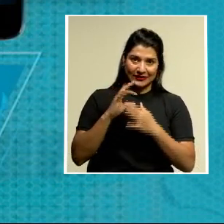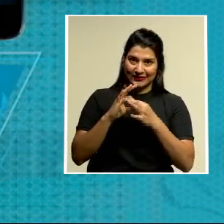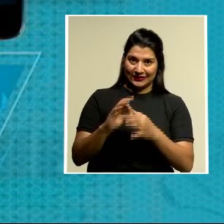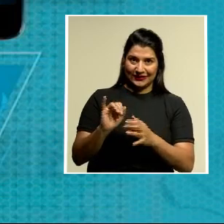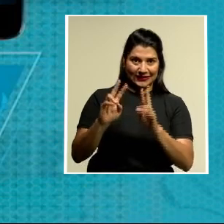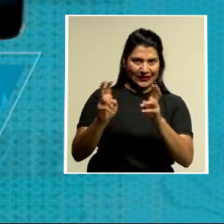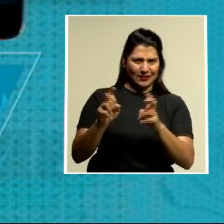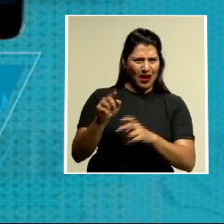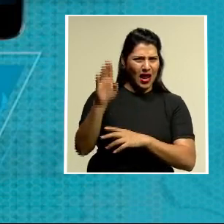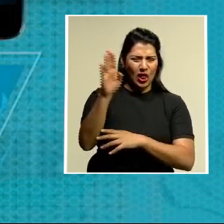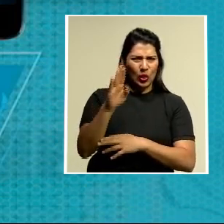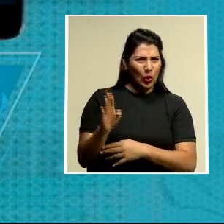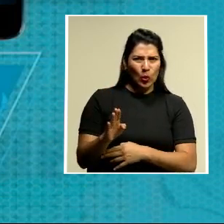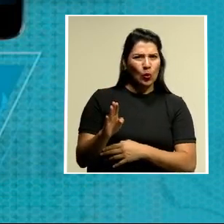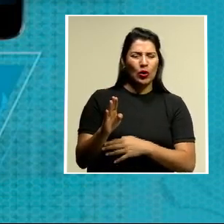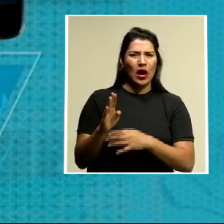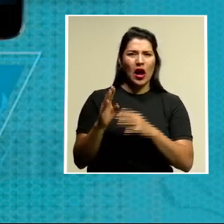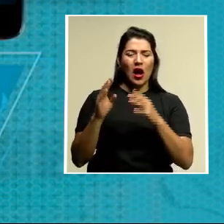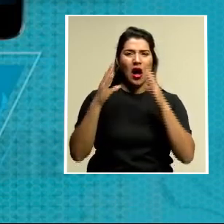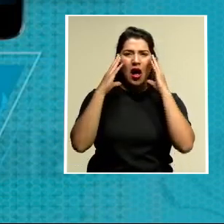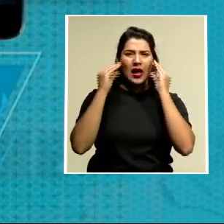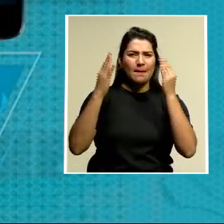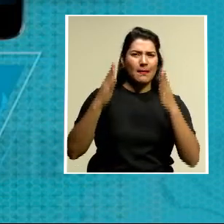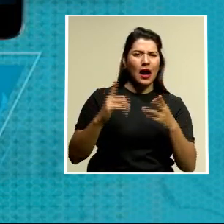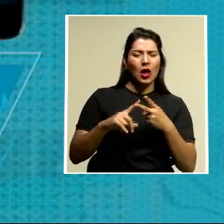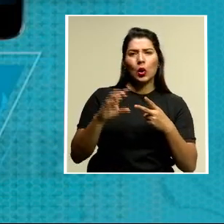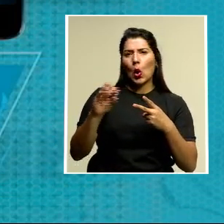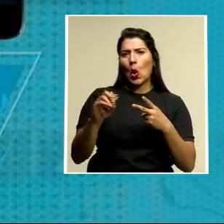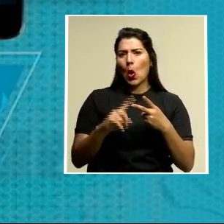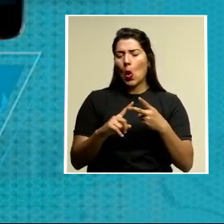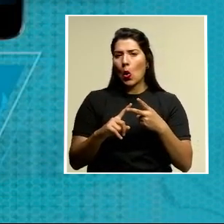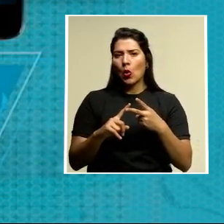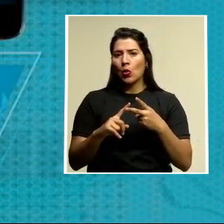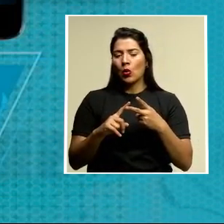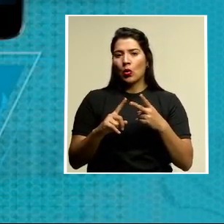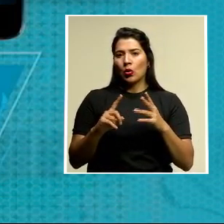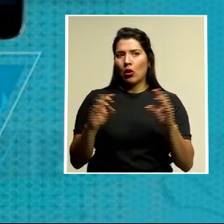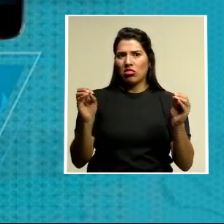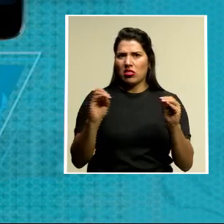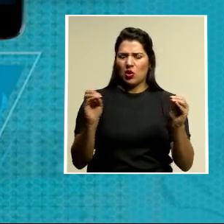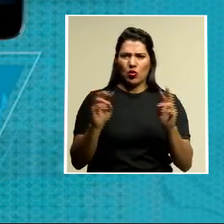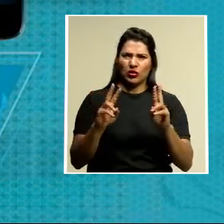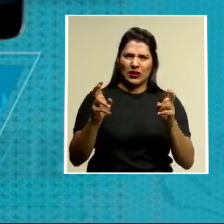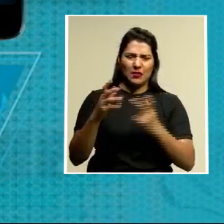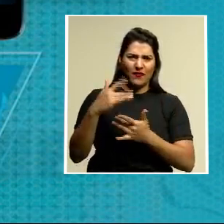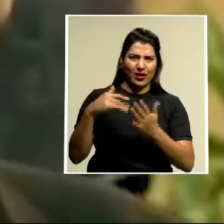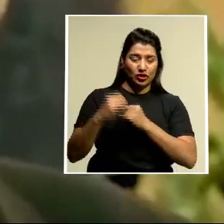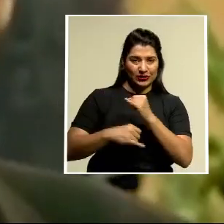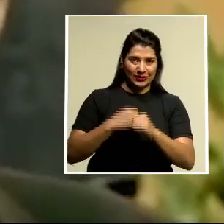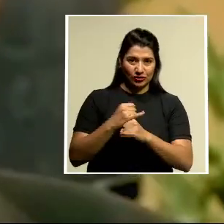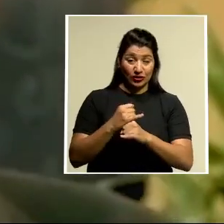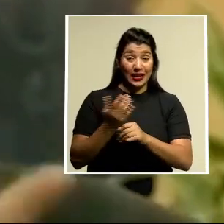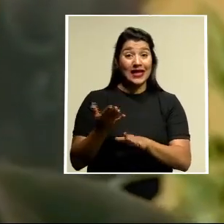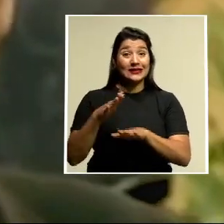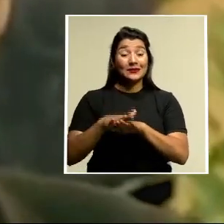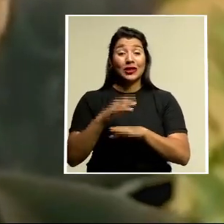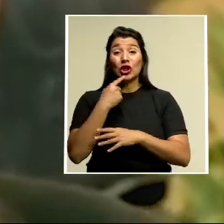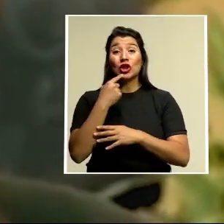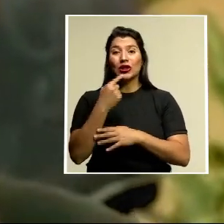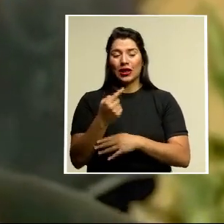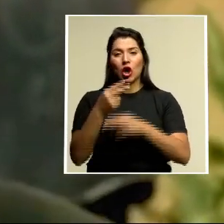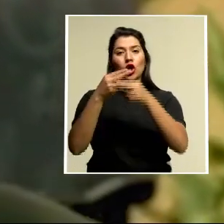es incorrecto, pues infringe lo establecido en el citado artículo. Textualmente, este dice: la Delegación Permanente de